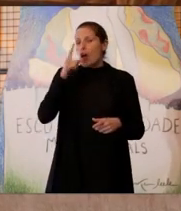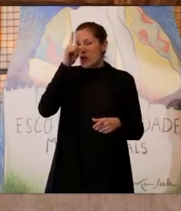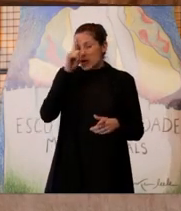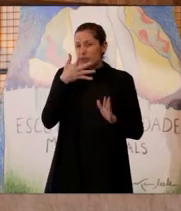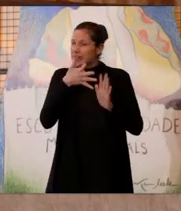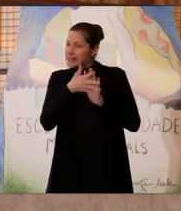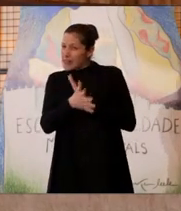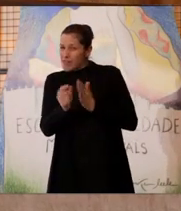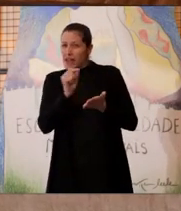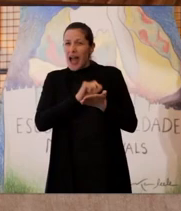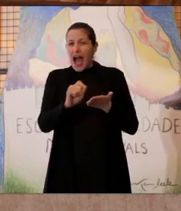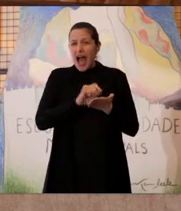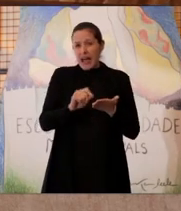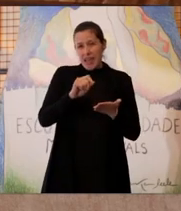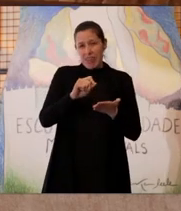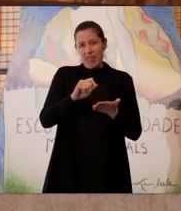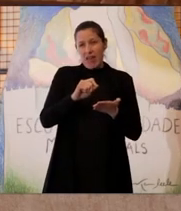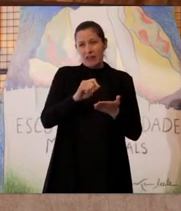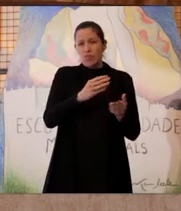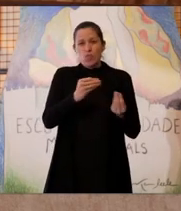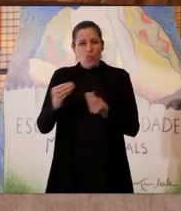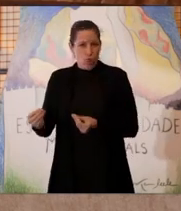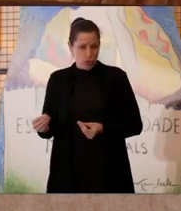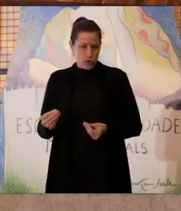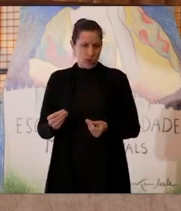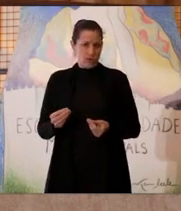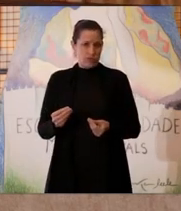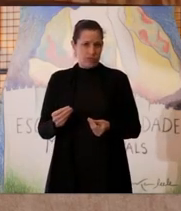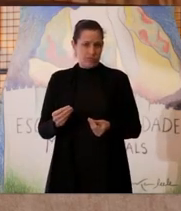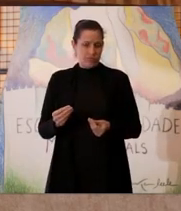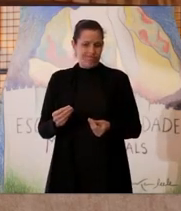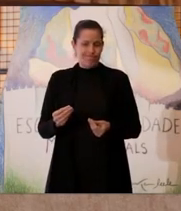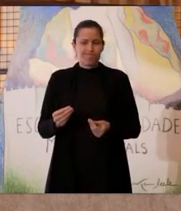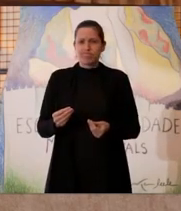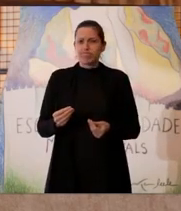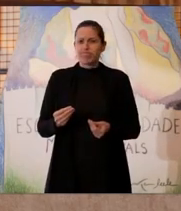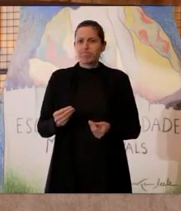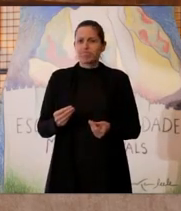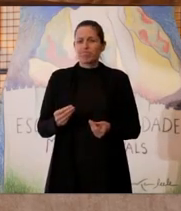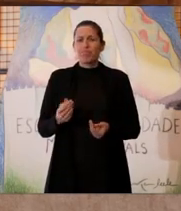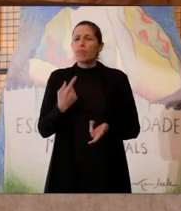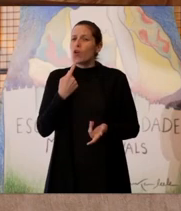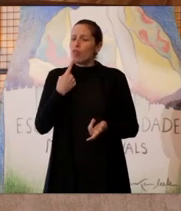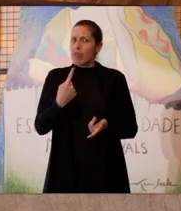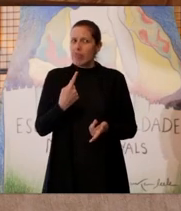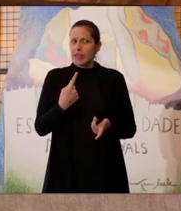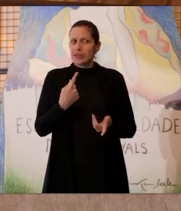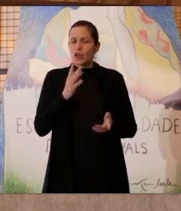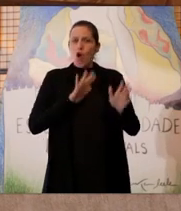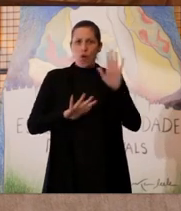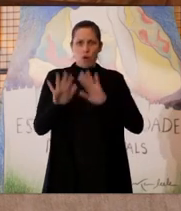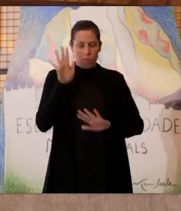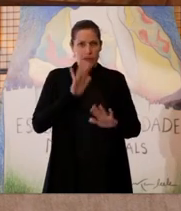esa afirmación es muy complicada y es muy complicada Porque si hay muchas agendas feministas ninguna lo